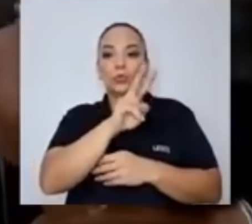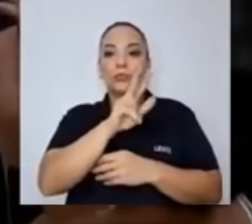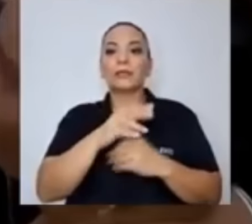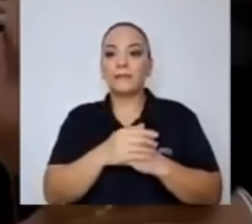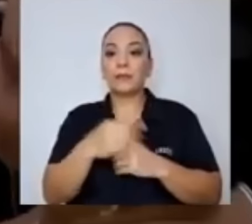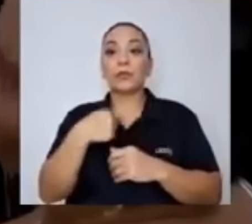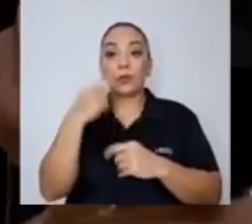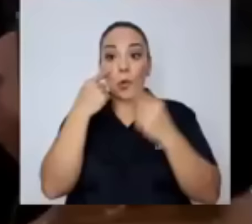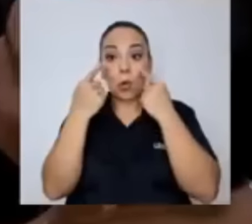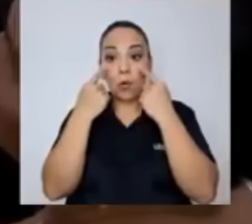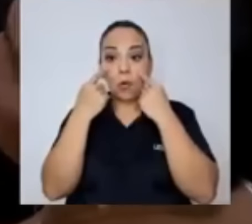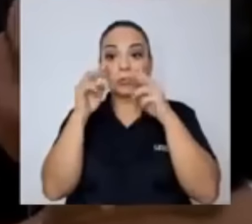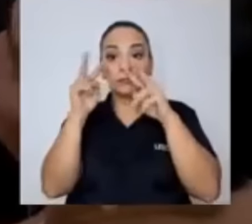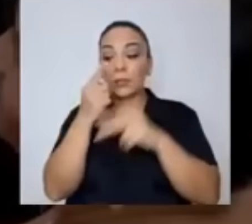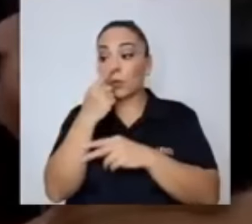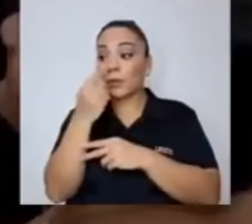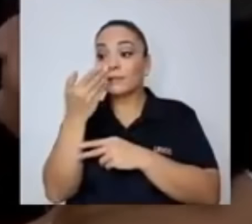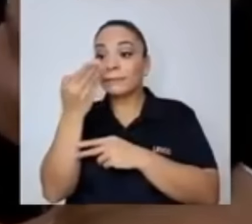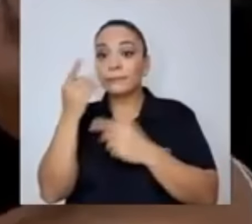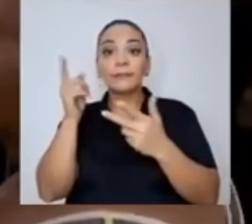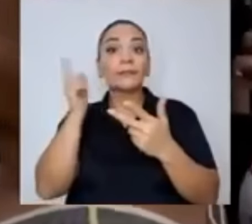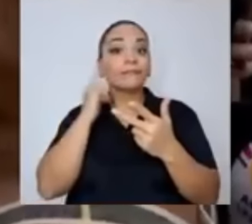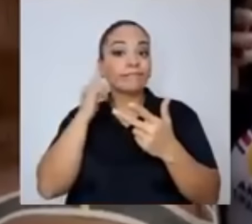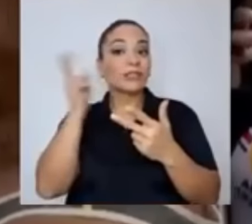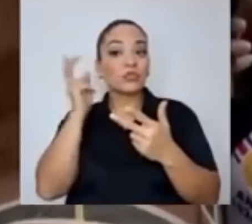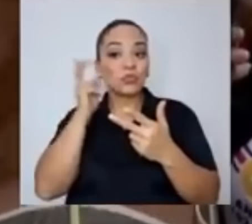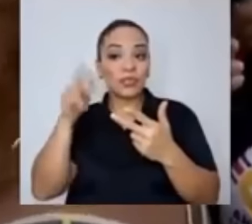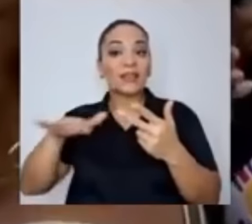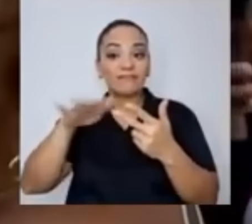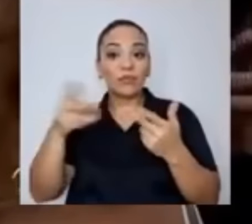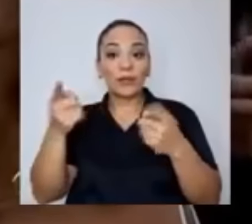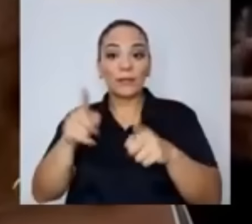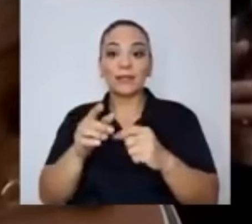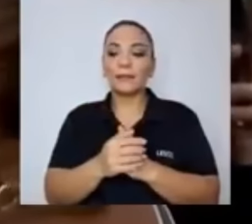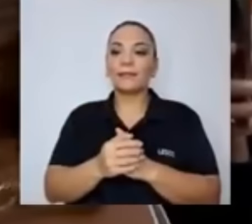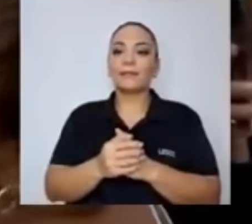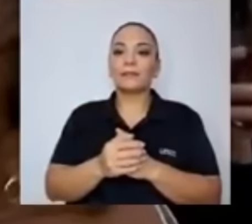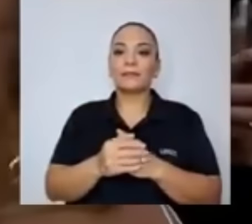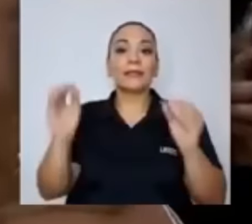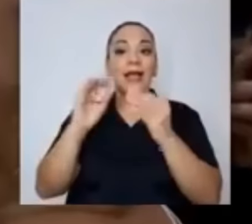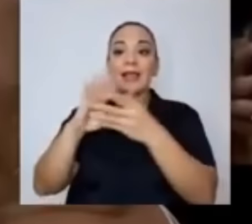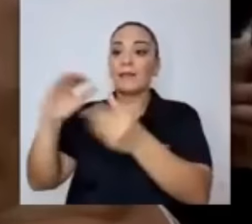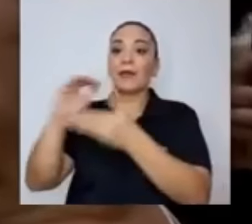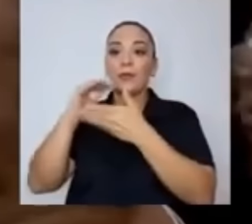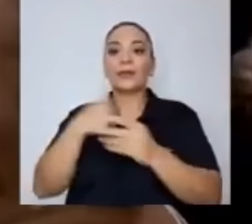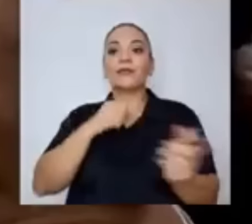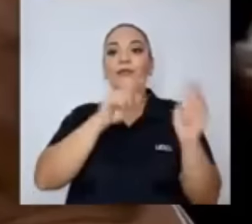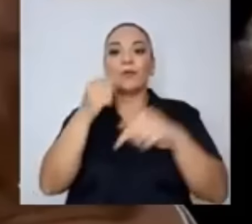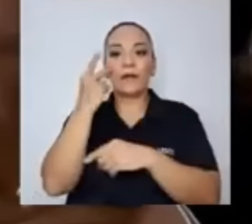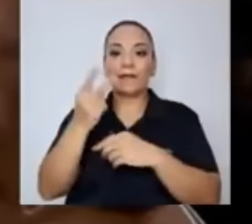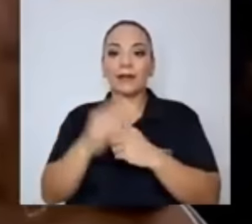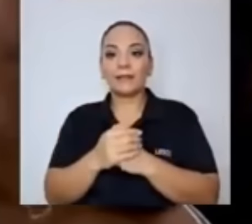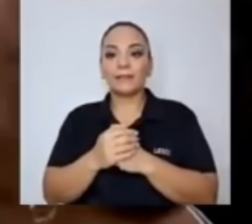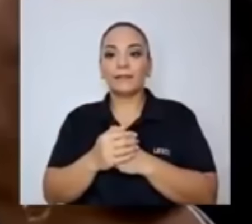estos ojos, olerlo con esta nariz, oír con estos oídos. Que nadie le cuente la novela. Que nadie me cuente